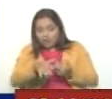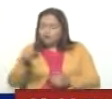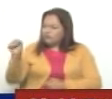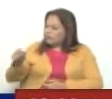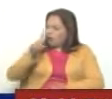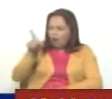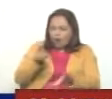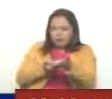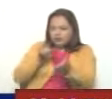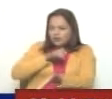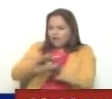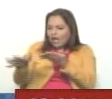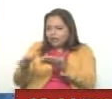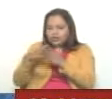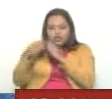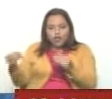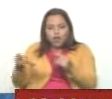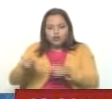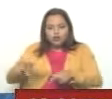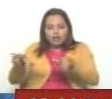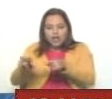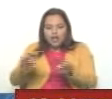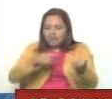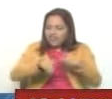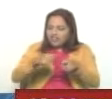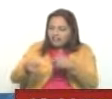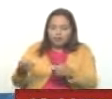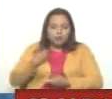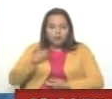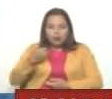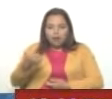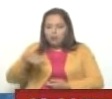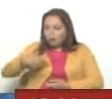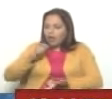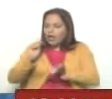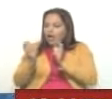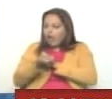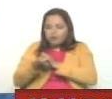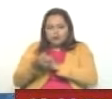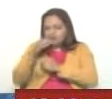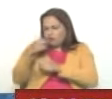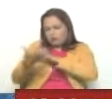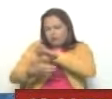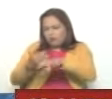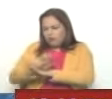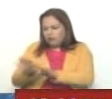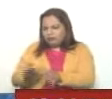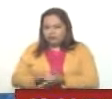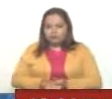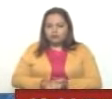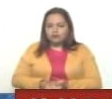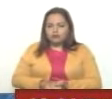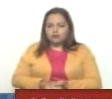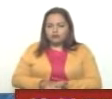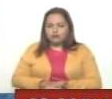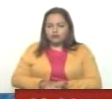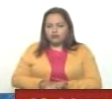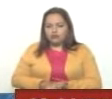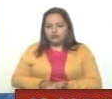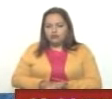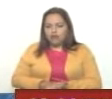totalmente gratis. En todos los agentes autorizados, en las oficinas comerciales, puedes hacer ese cambio sin ningún tipo de inconveniente. ¿Ok? Entonces, más allá de